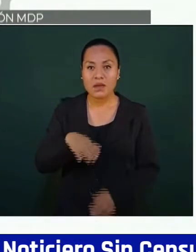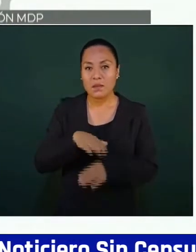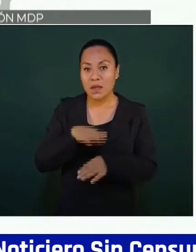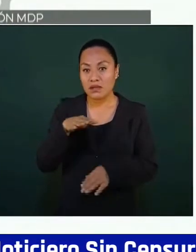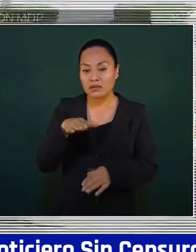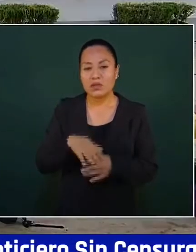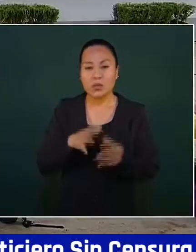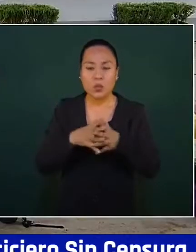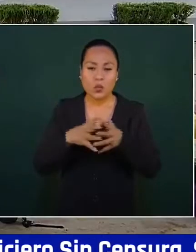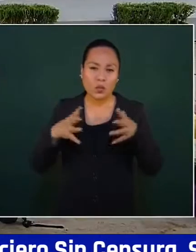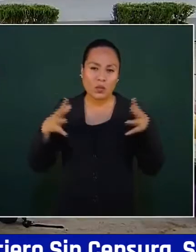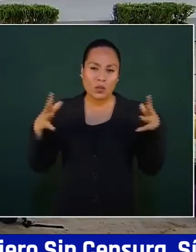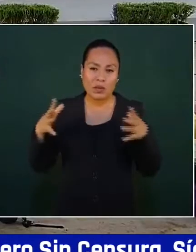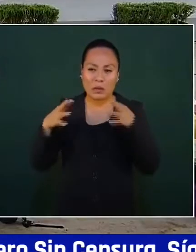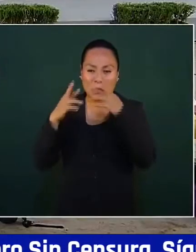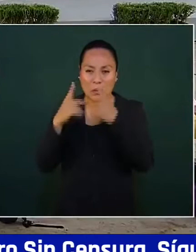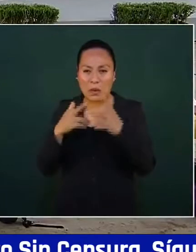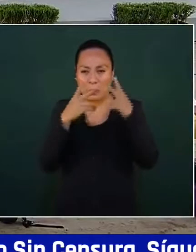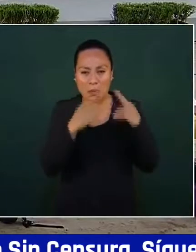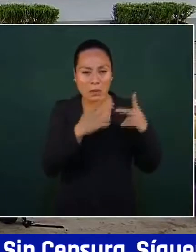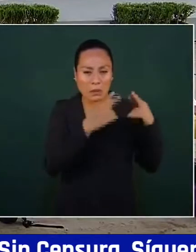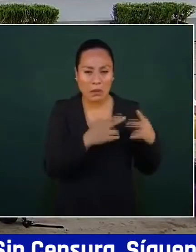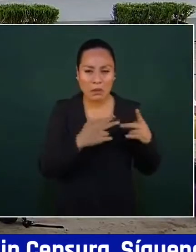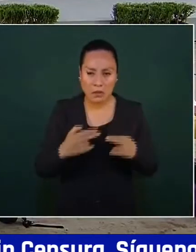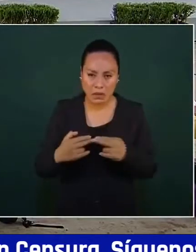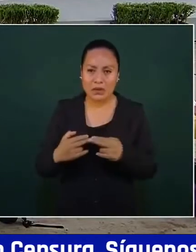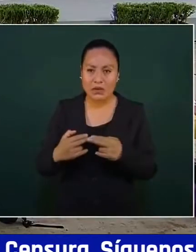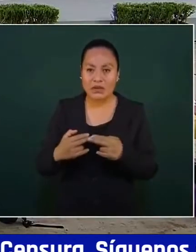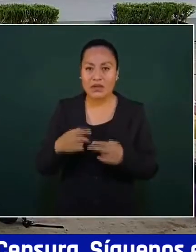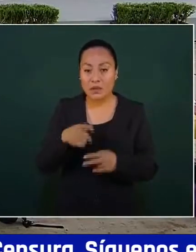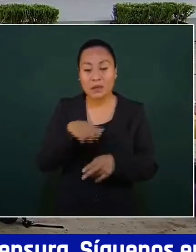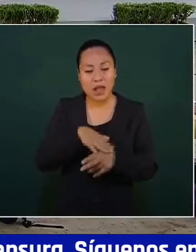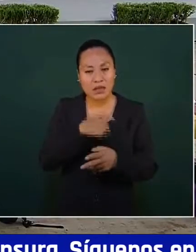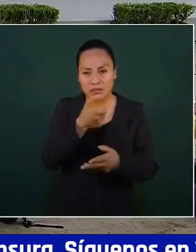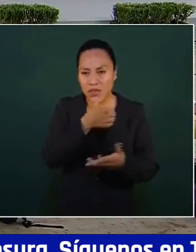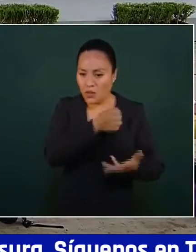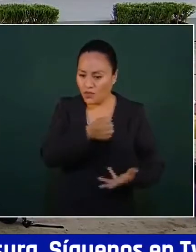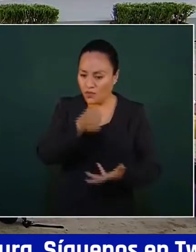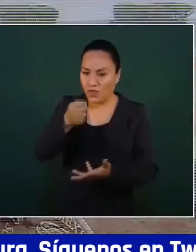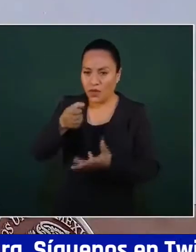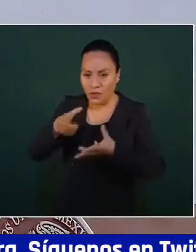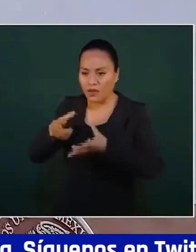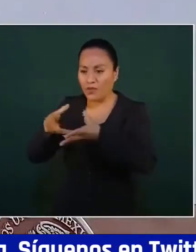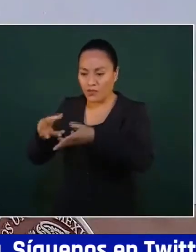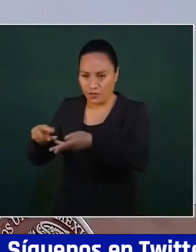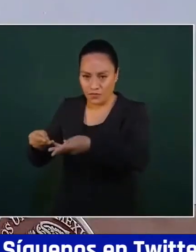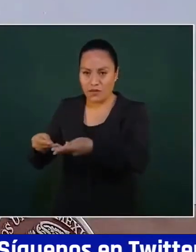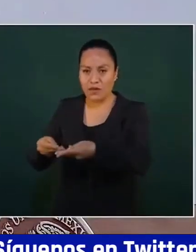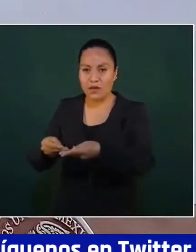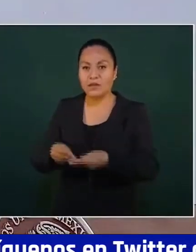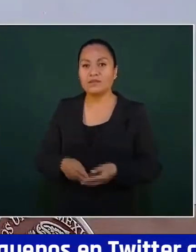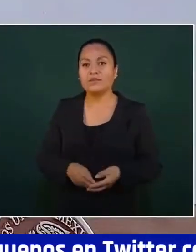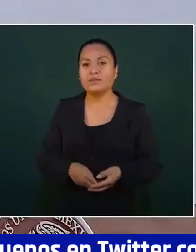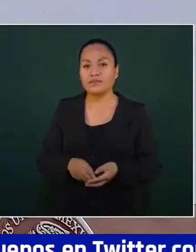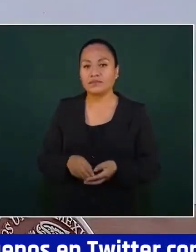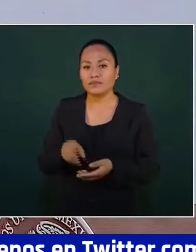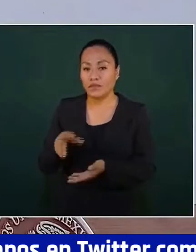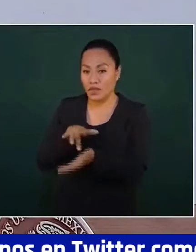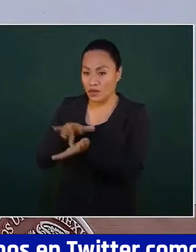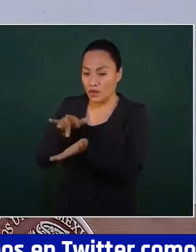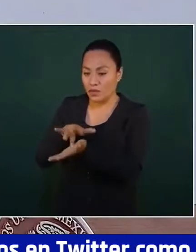hubo mayor cantidad de daños, y a ella se ha destinado la mayor cantidad de los recursos, más